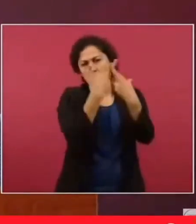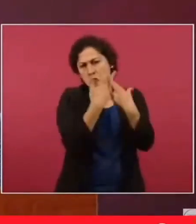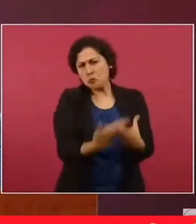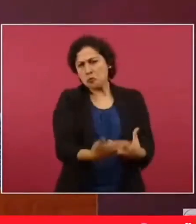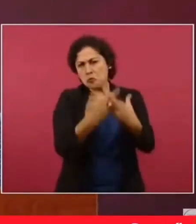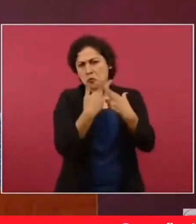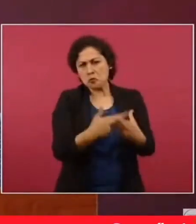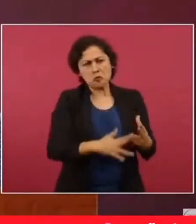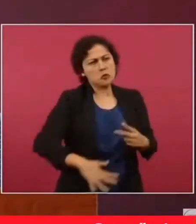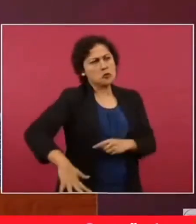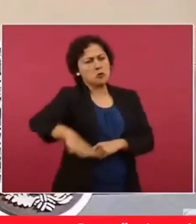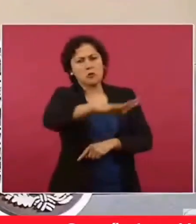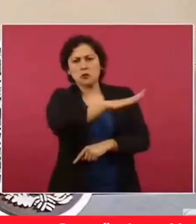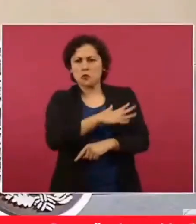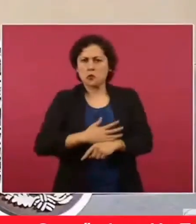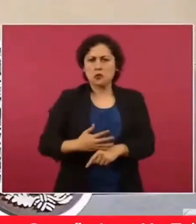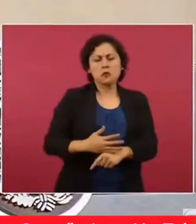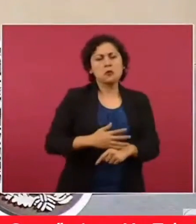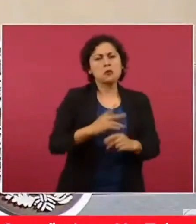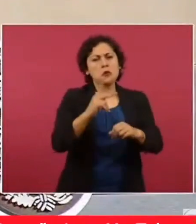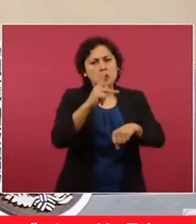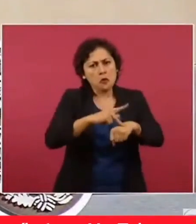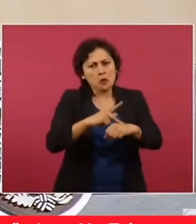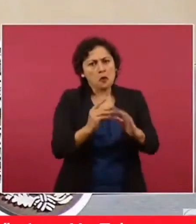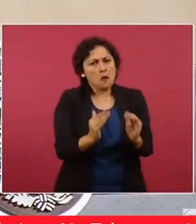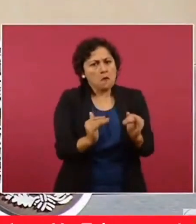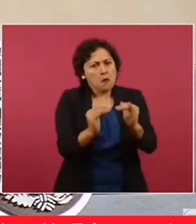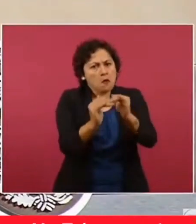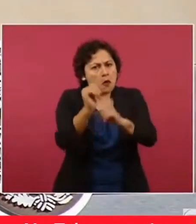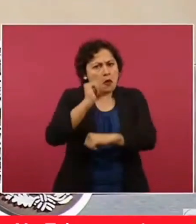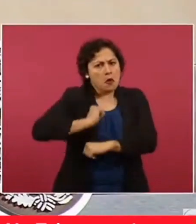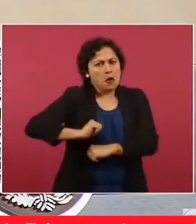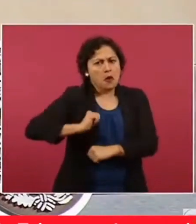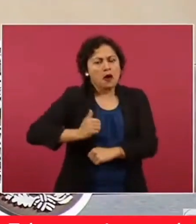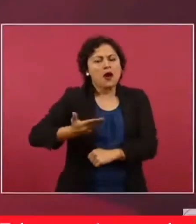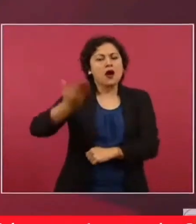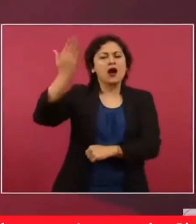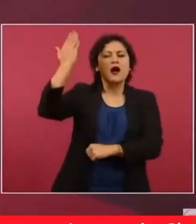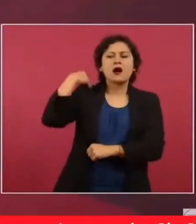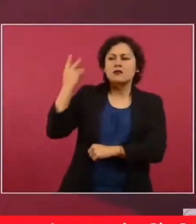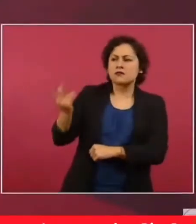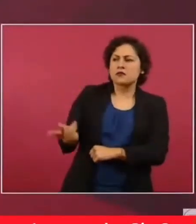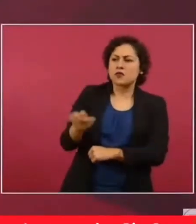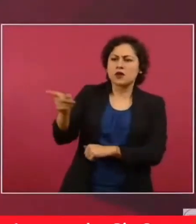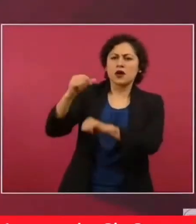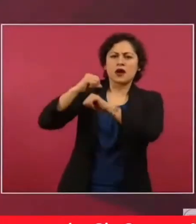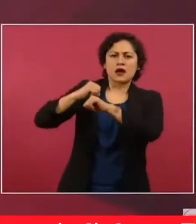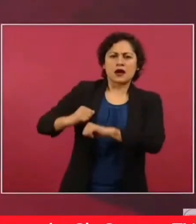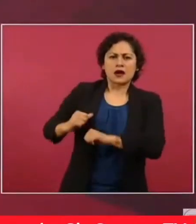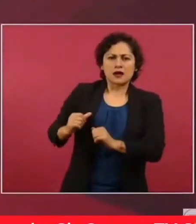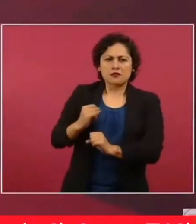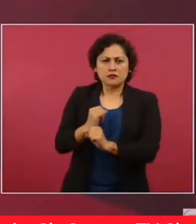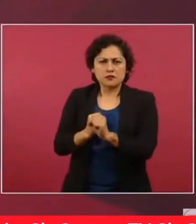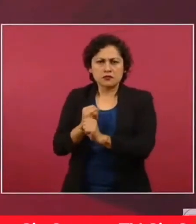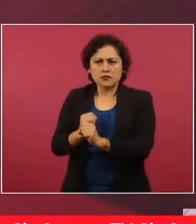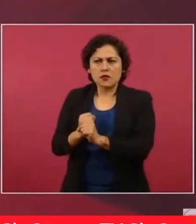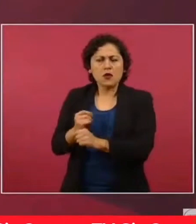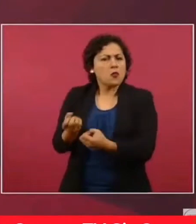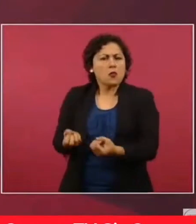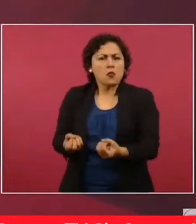Caso, fundador del INAH, cuántas zonas arqueológicas habría en México, y les dijo una, y se